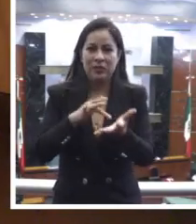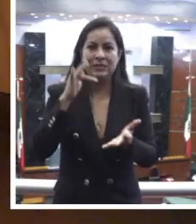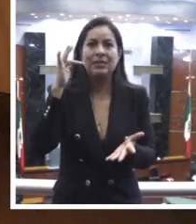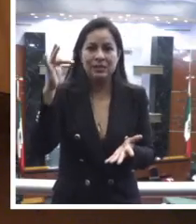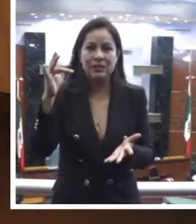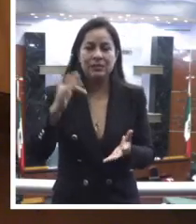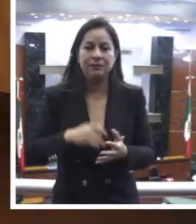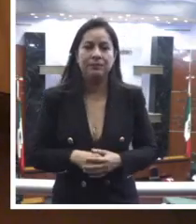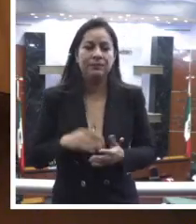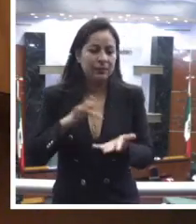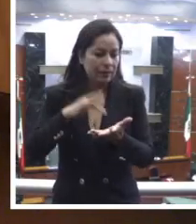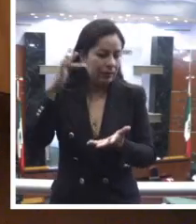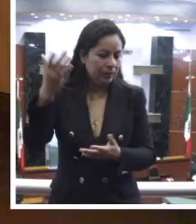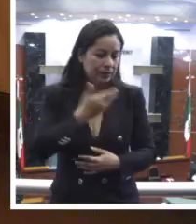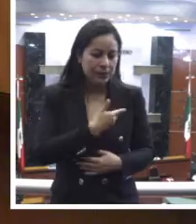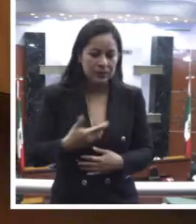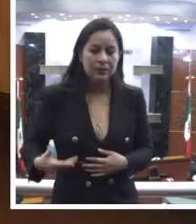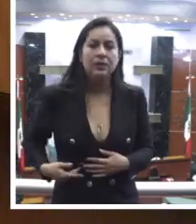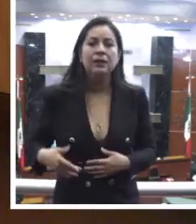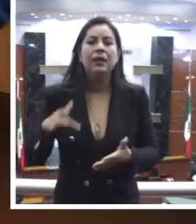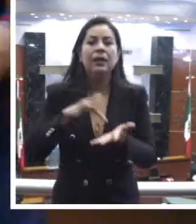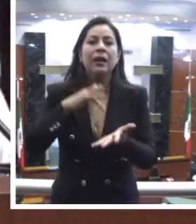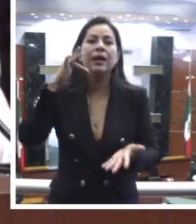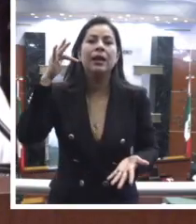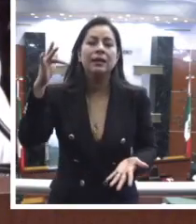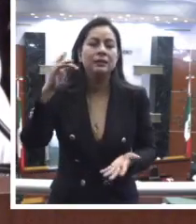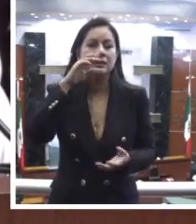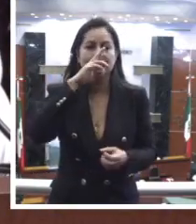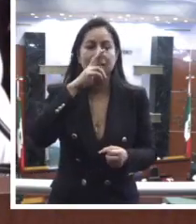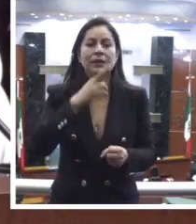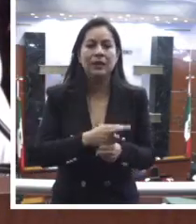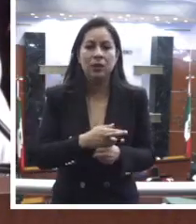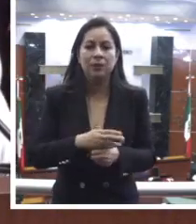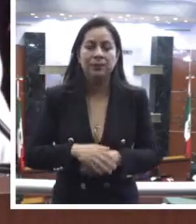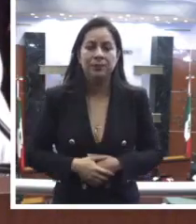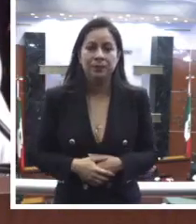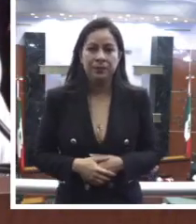gracias. Gracias, presidente. Gracias, señor secretario.